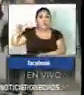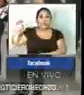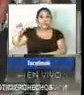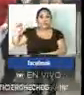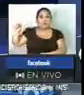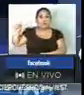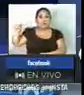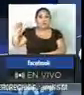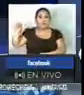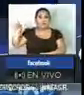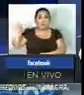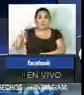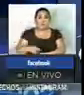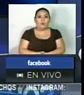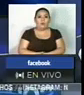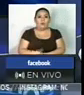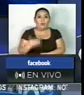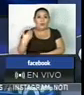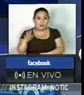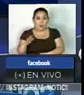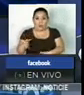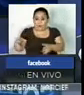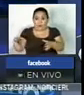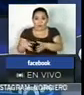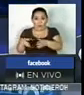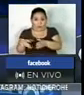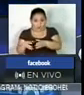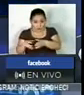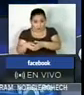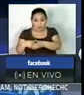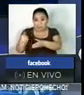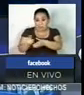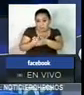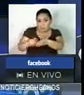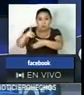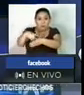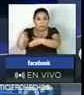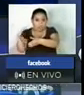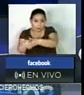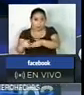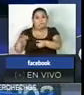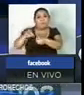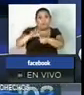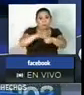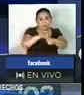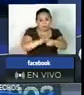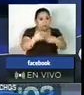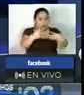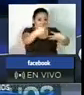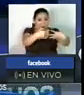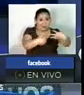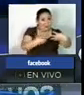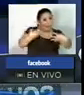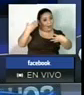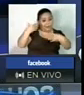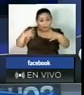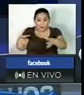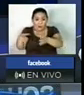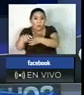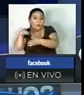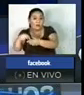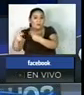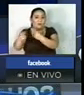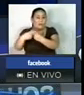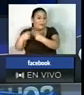Hernández. Y tras haber dado sus votos para la aprobación de la ley de aislamiento y cuarentena domiciliar, un grupo de diputados de Arena solicitó que